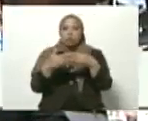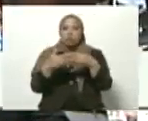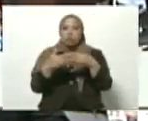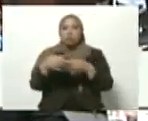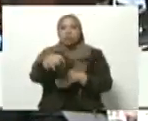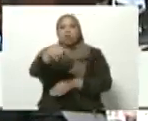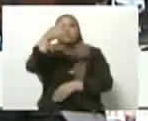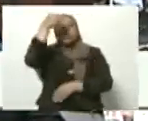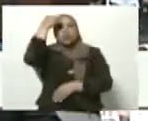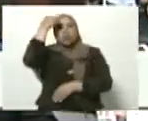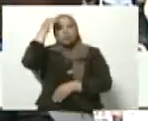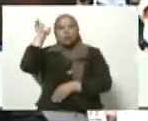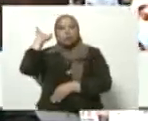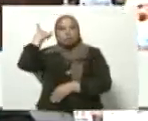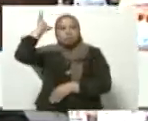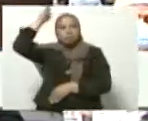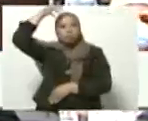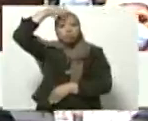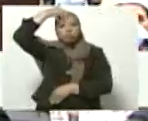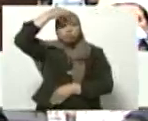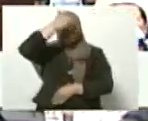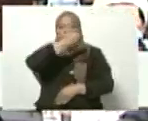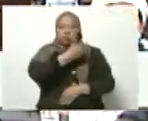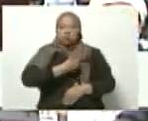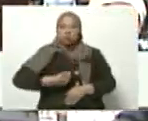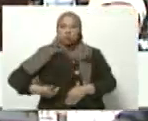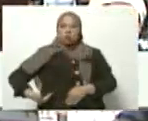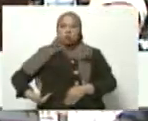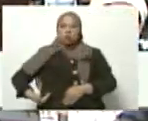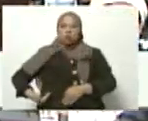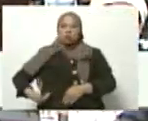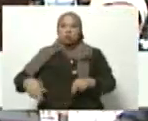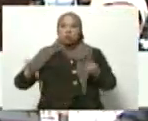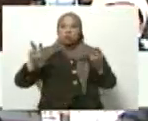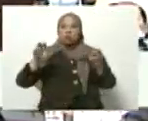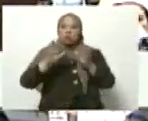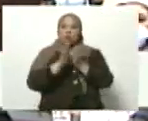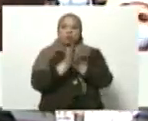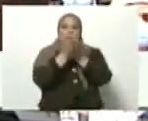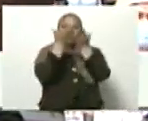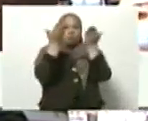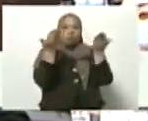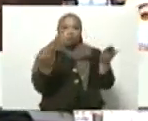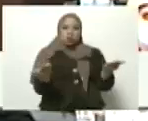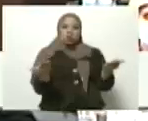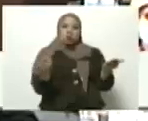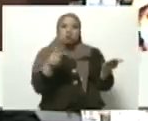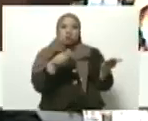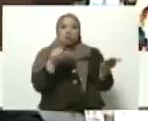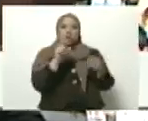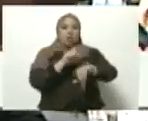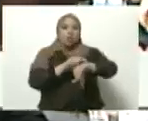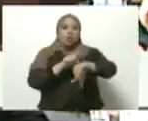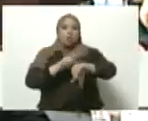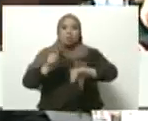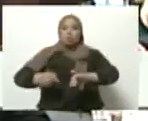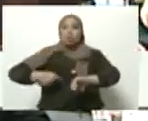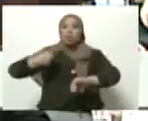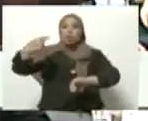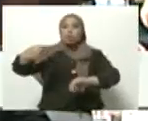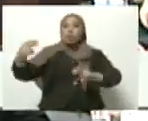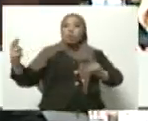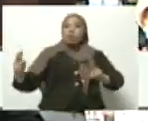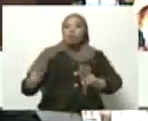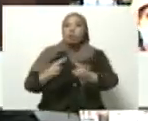Sale Donald Trump con este expediente que se conoce poco tiempo después.